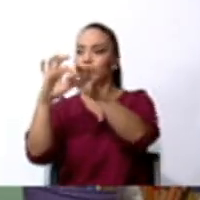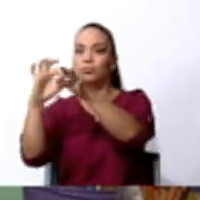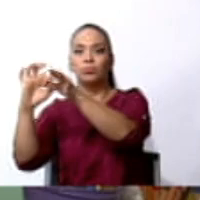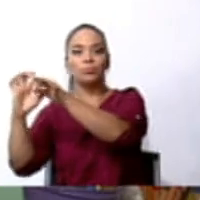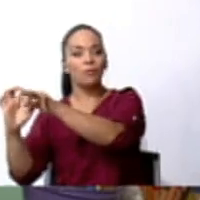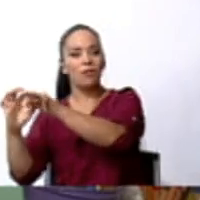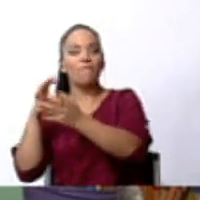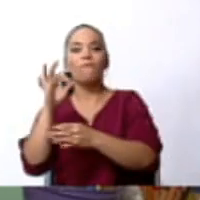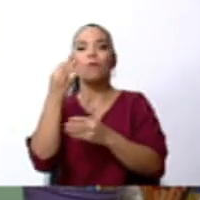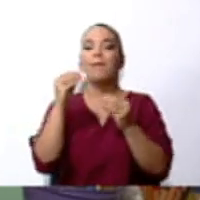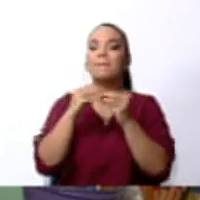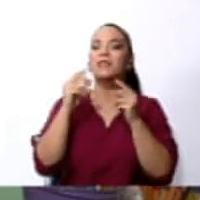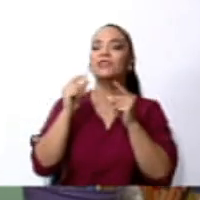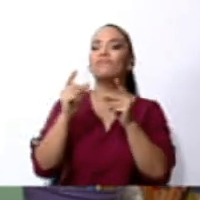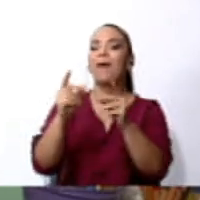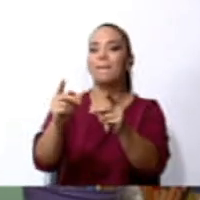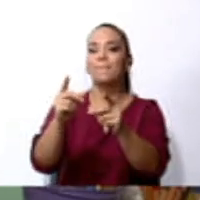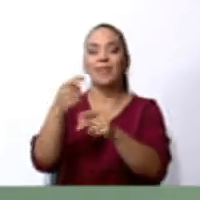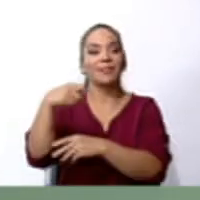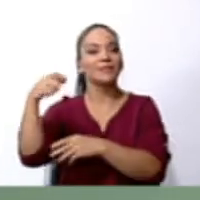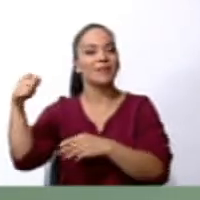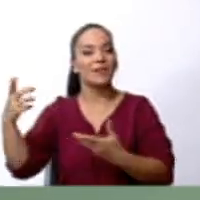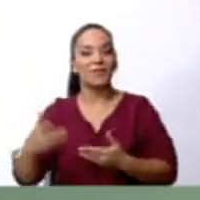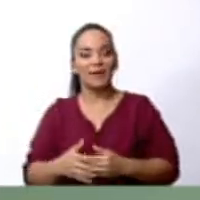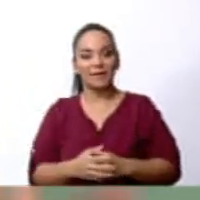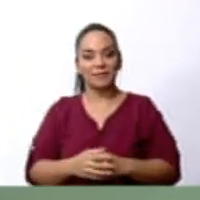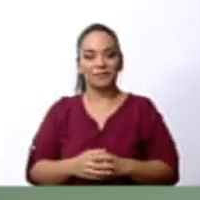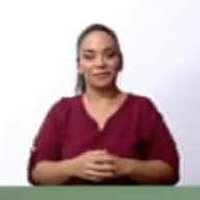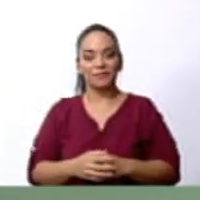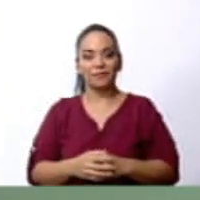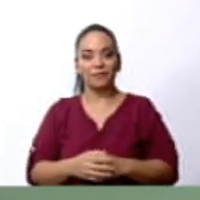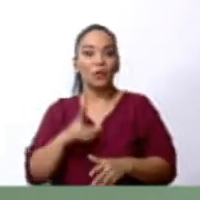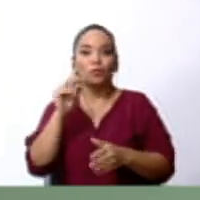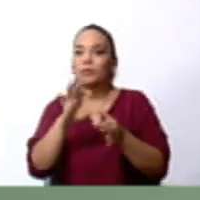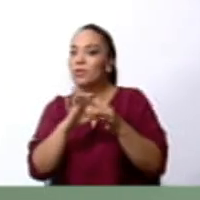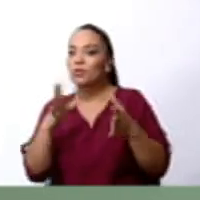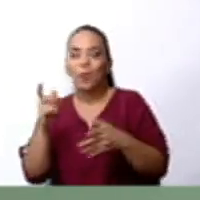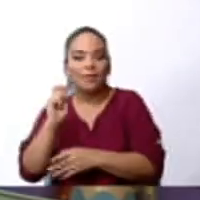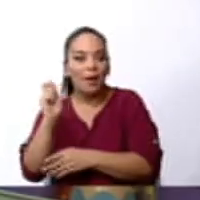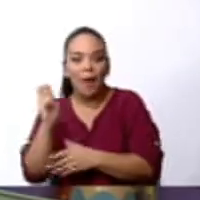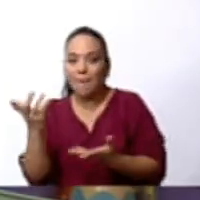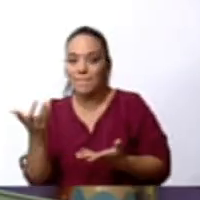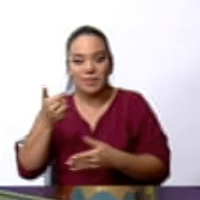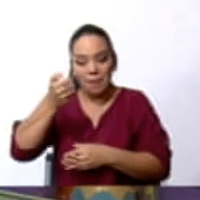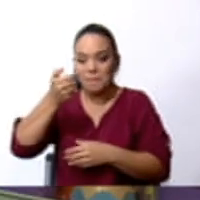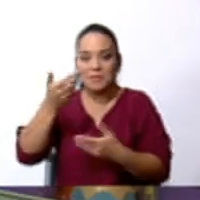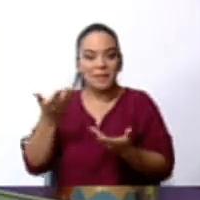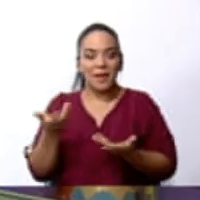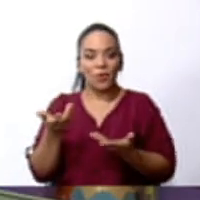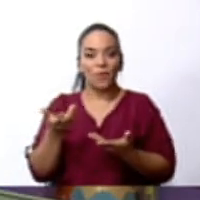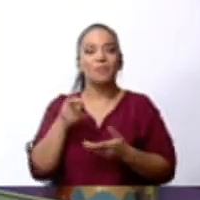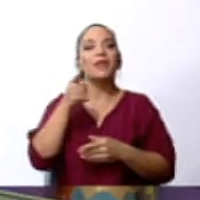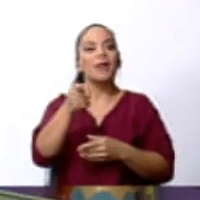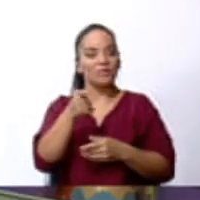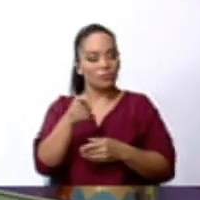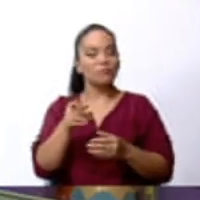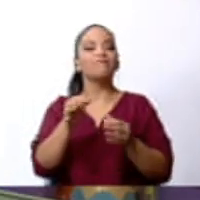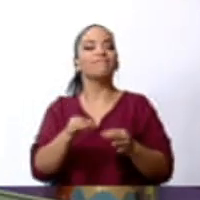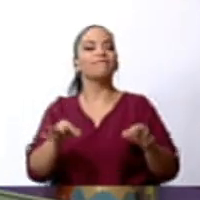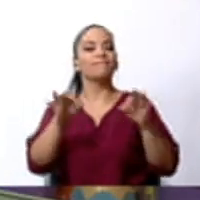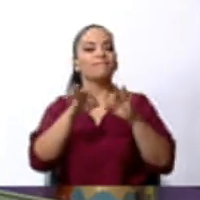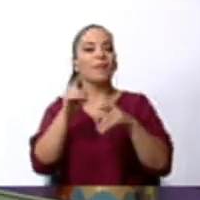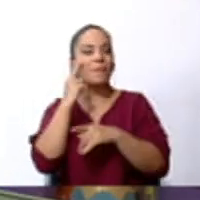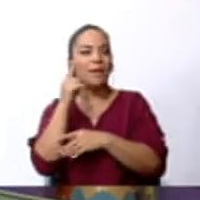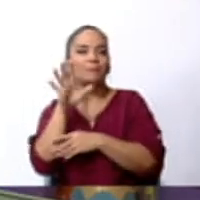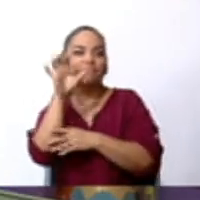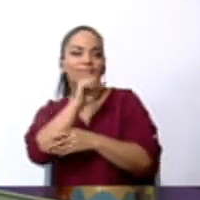una forma más rápida de ir escribiendo, porque no se suelta el lápiz o el lapicero. Es ideal para ir notando en clase o